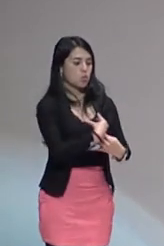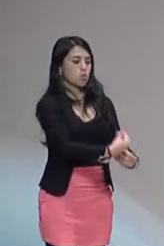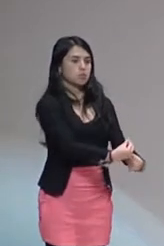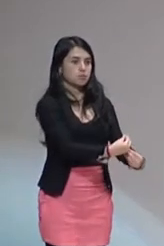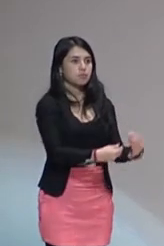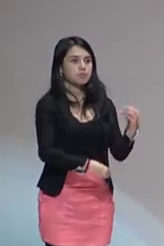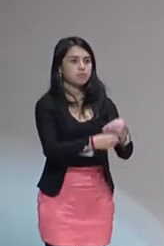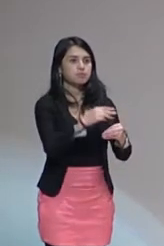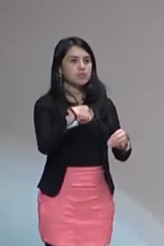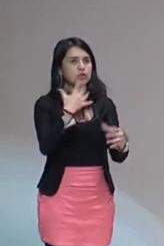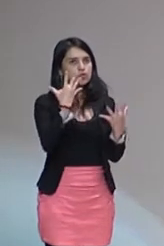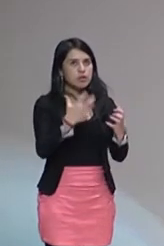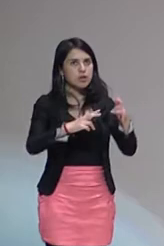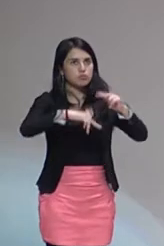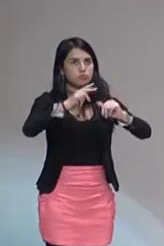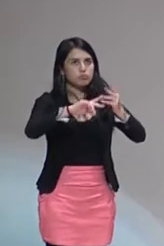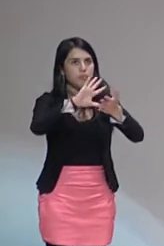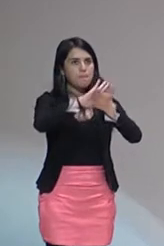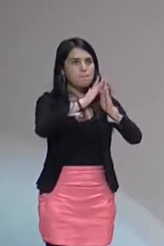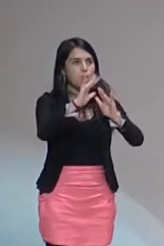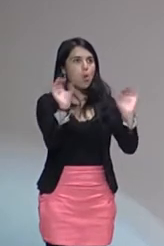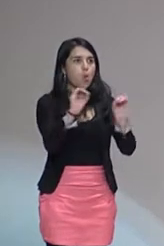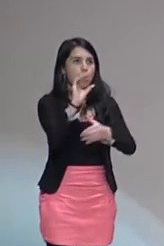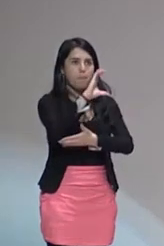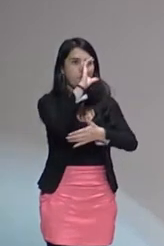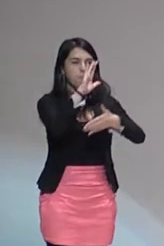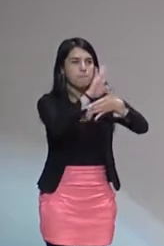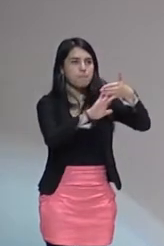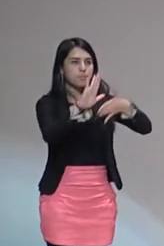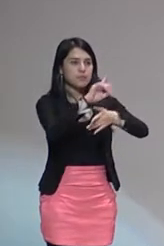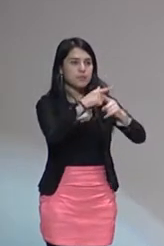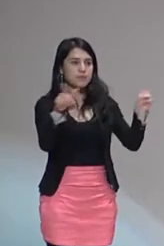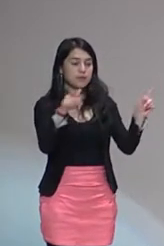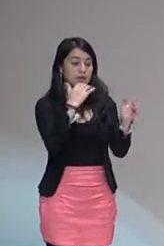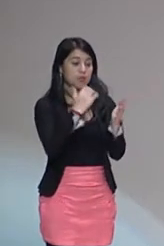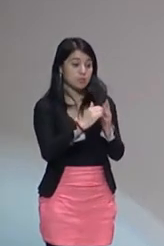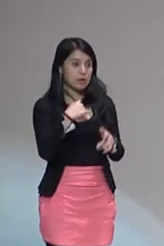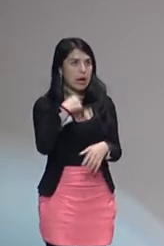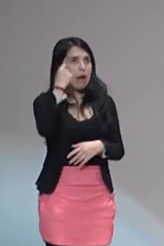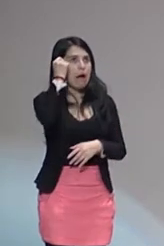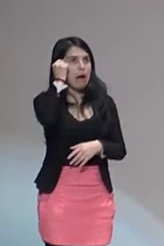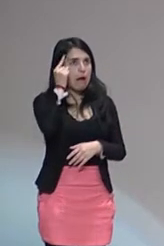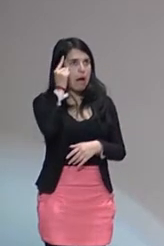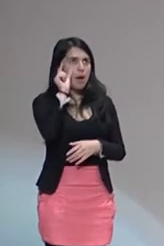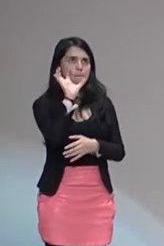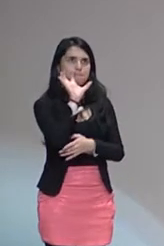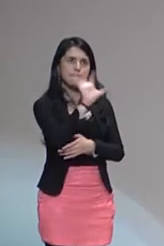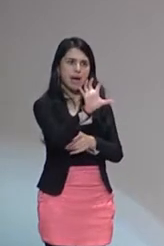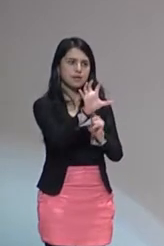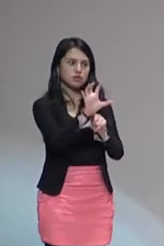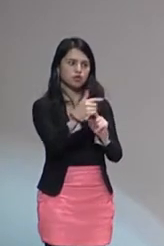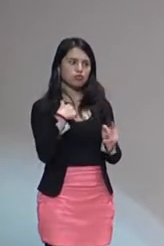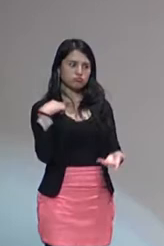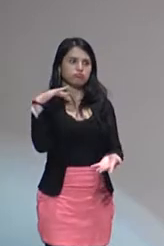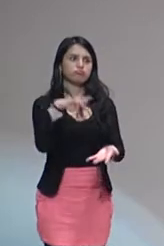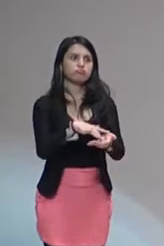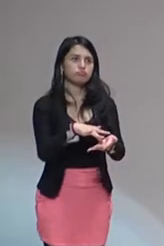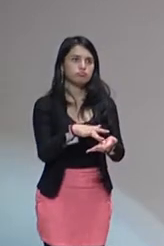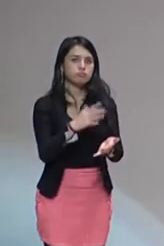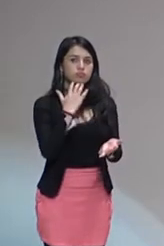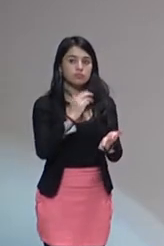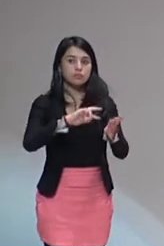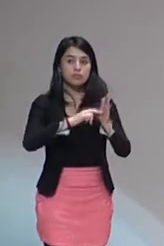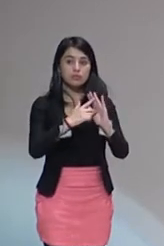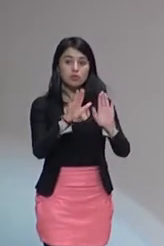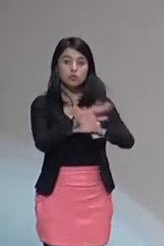yo tenga por la construcción de un país diferente. Cuando el chico entiende que hace país, no solo, es decir,